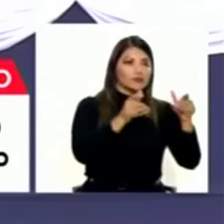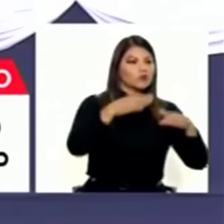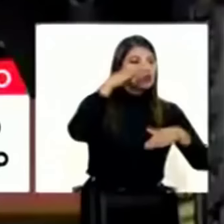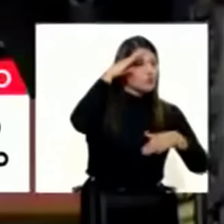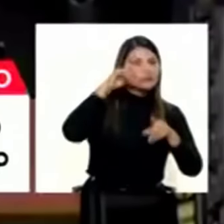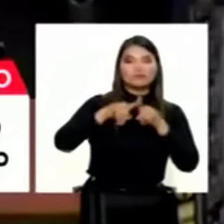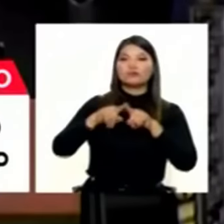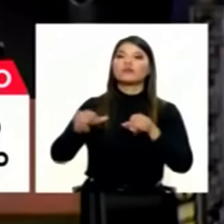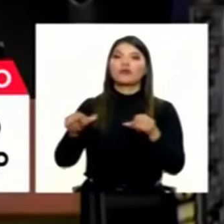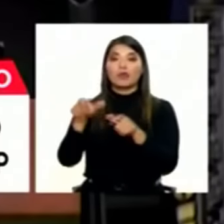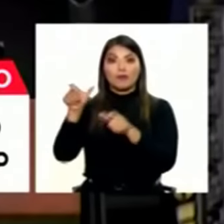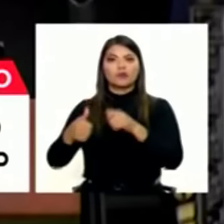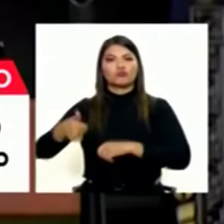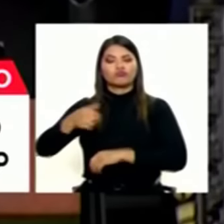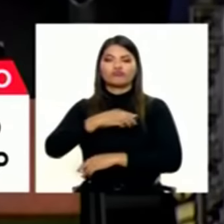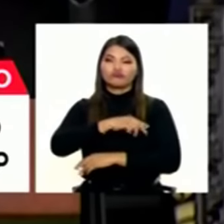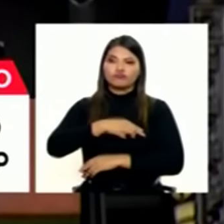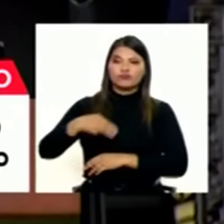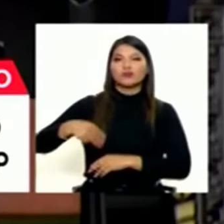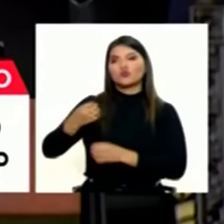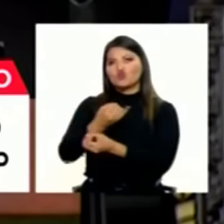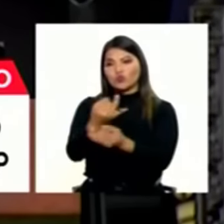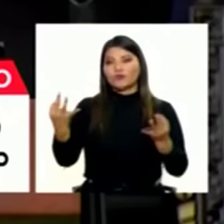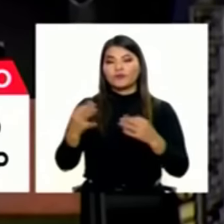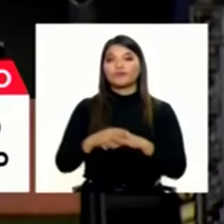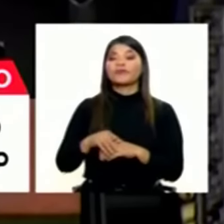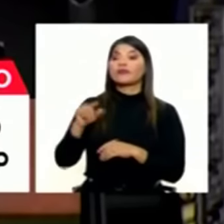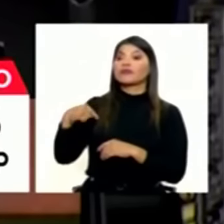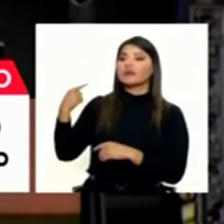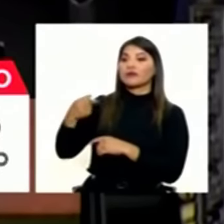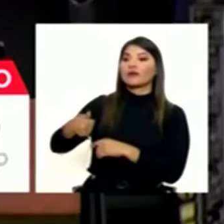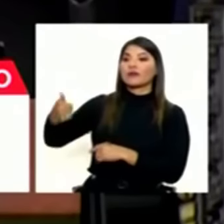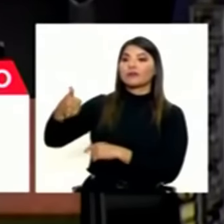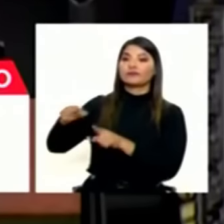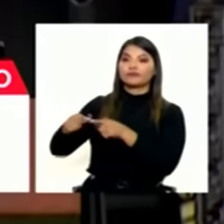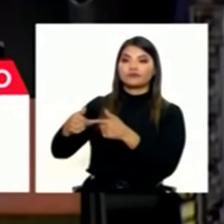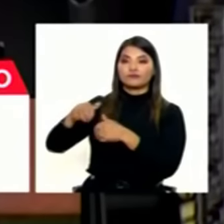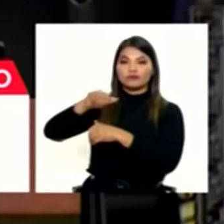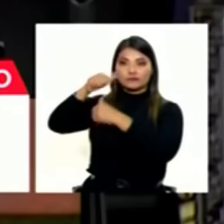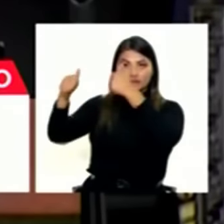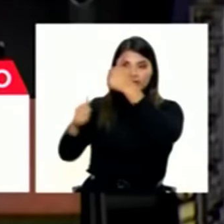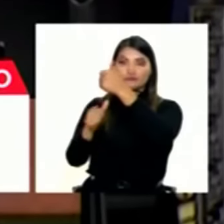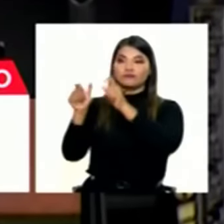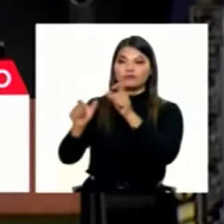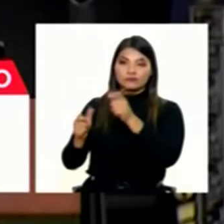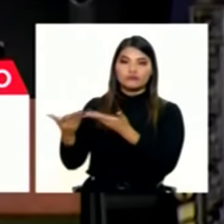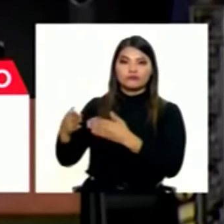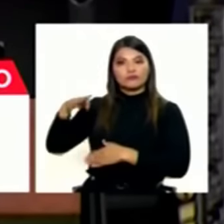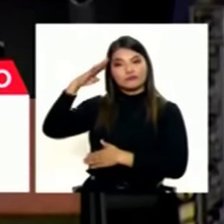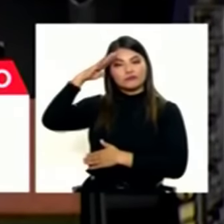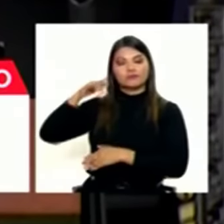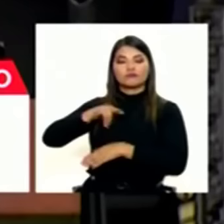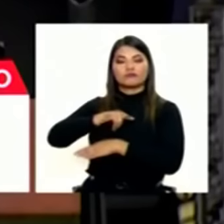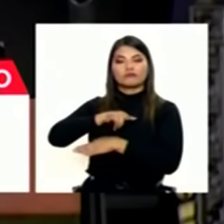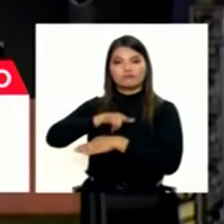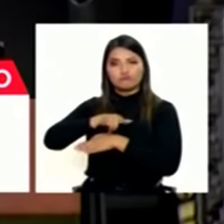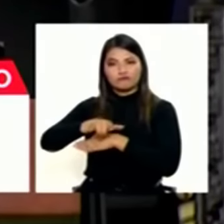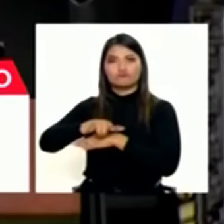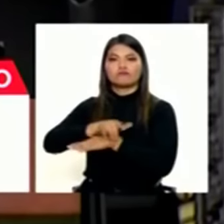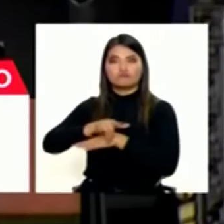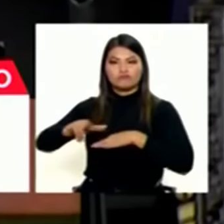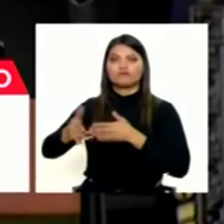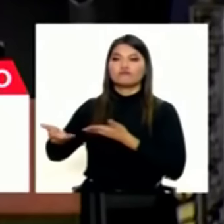diplomáticas, señoras y señores oficiales y suboficiales de la Fuerza Aérea del Perú